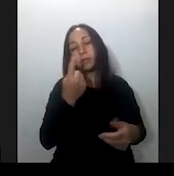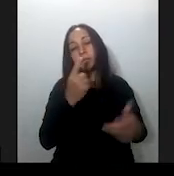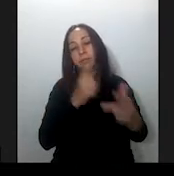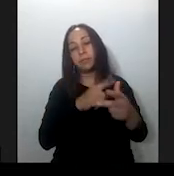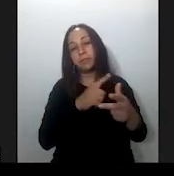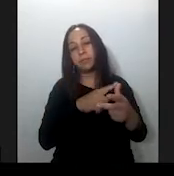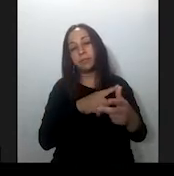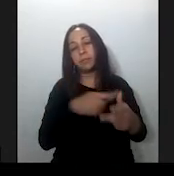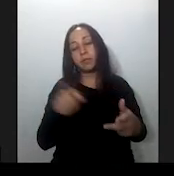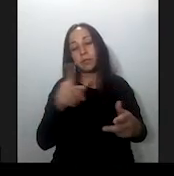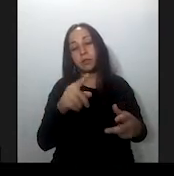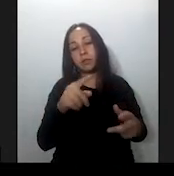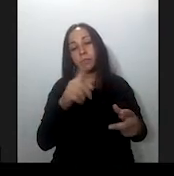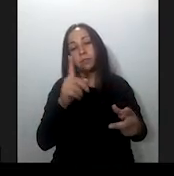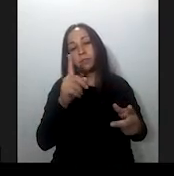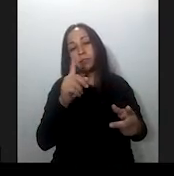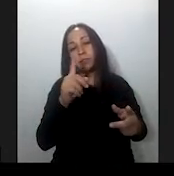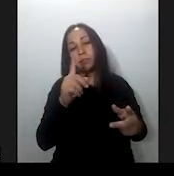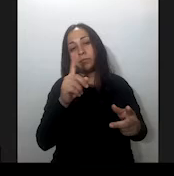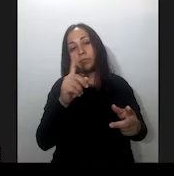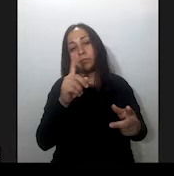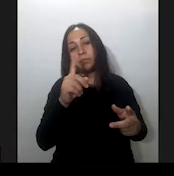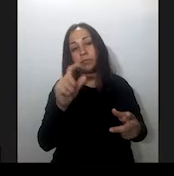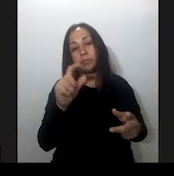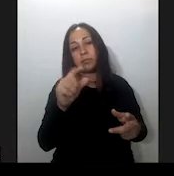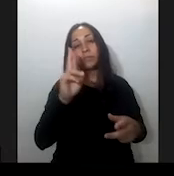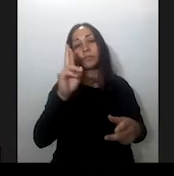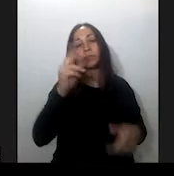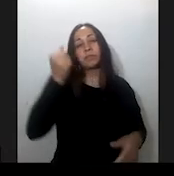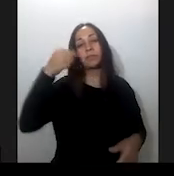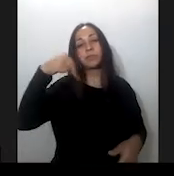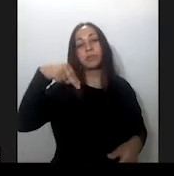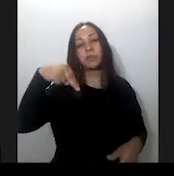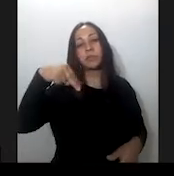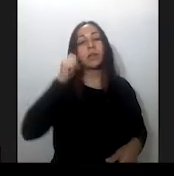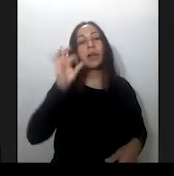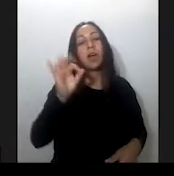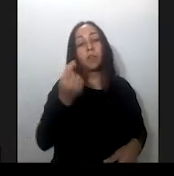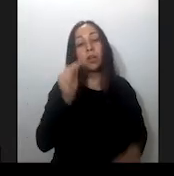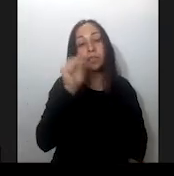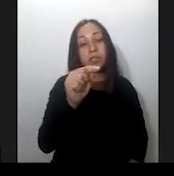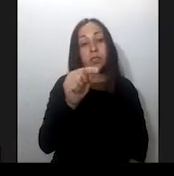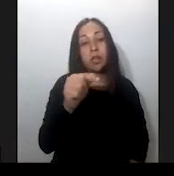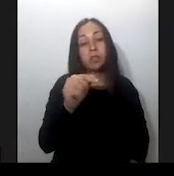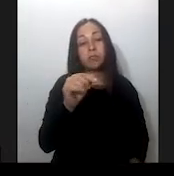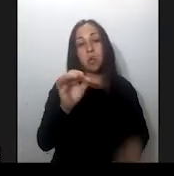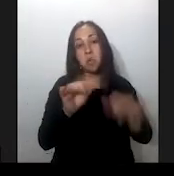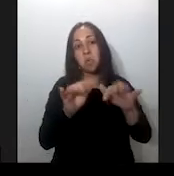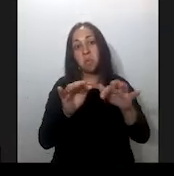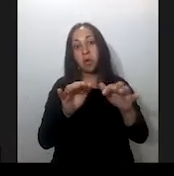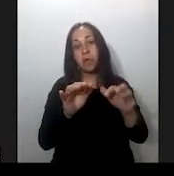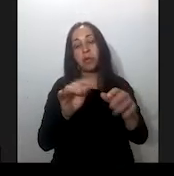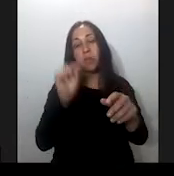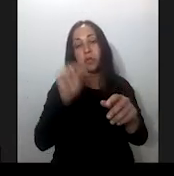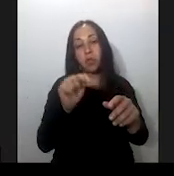hacemos juntos, luego ustedes hacen para otra ciudad. El rango yo lo puedo seleccionar o lo puedo escribir a mano o puedo